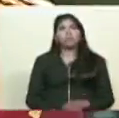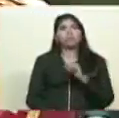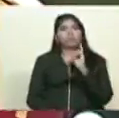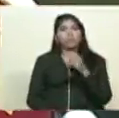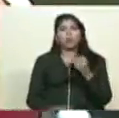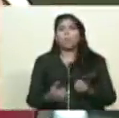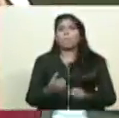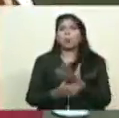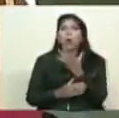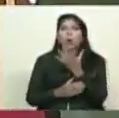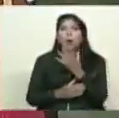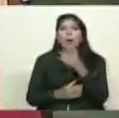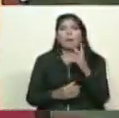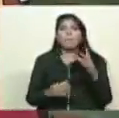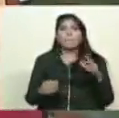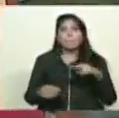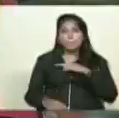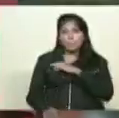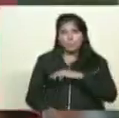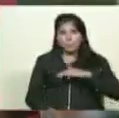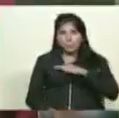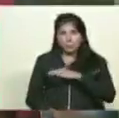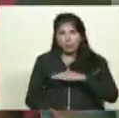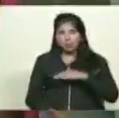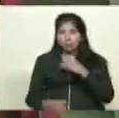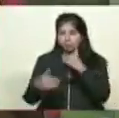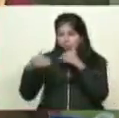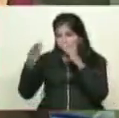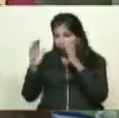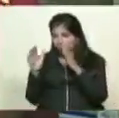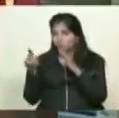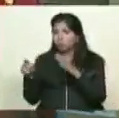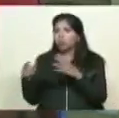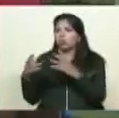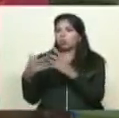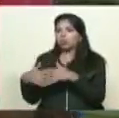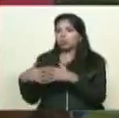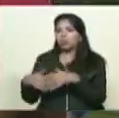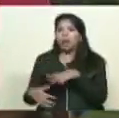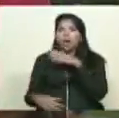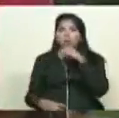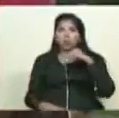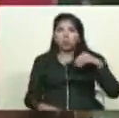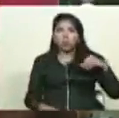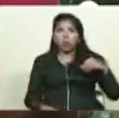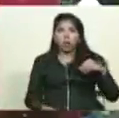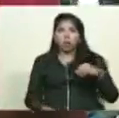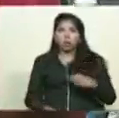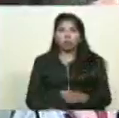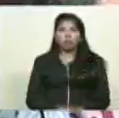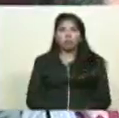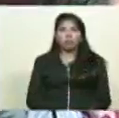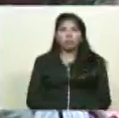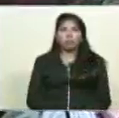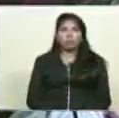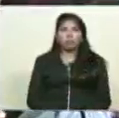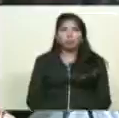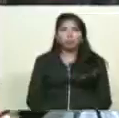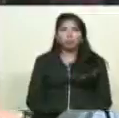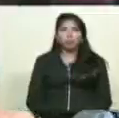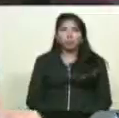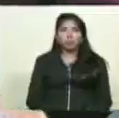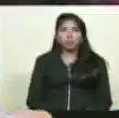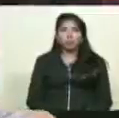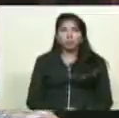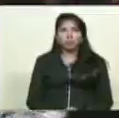la micromisión para atender el sector azucarero. Igualmente, el presidente de la República